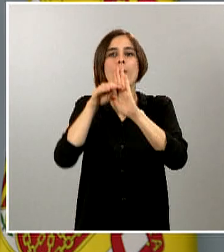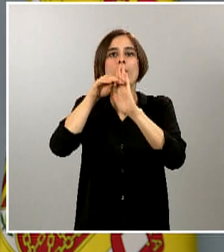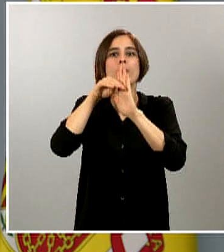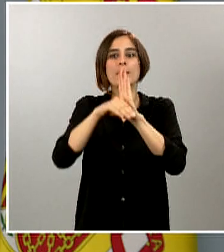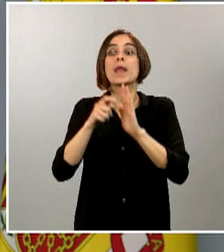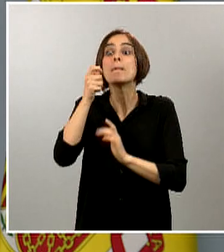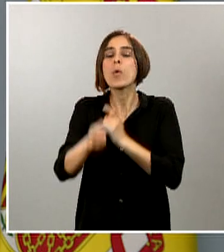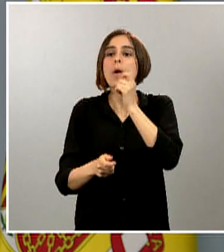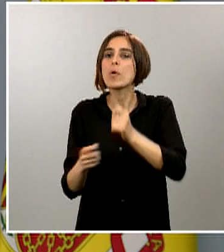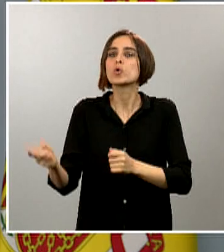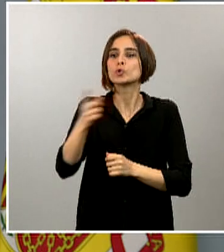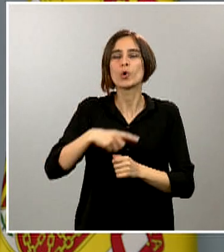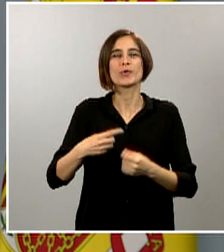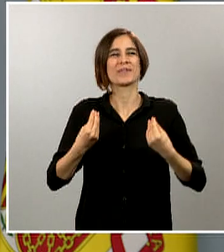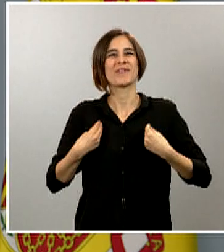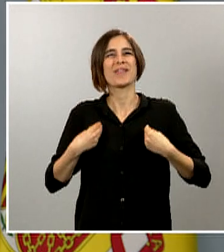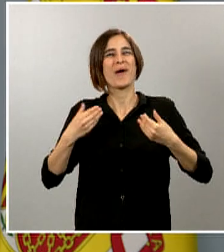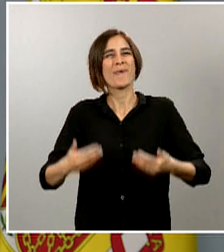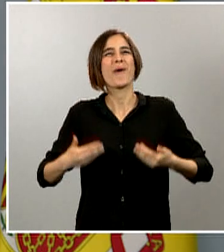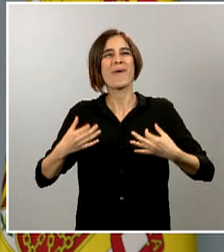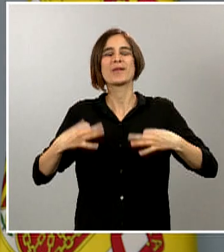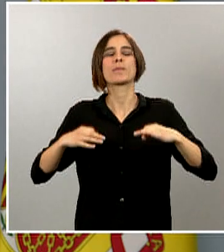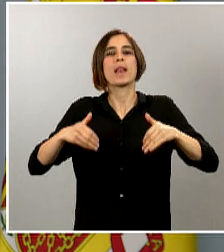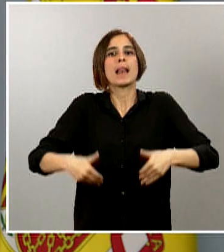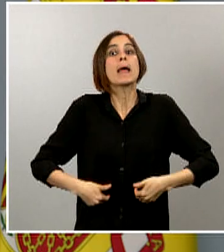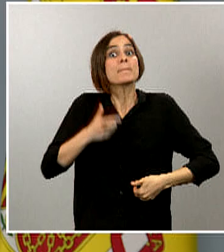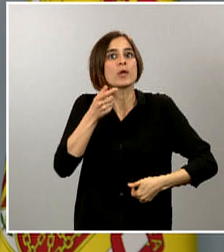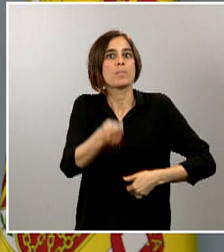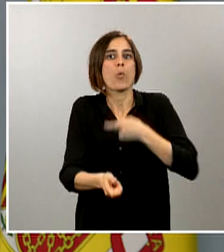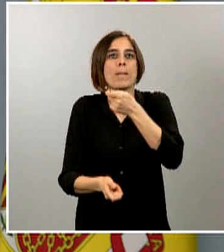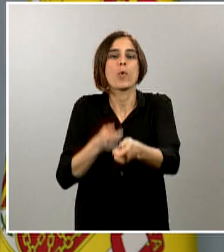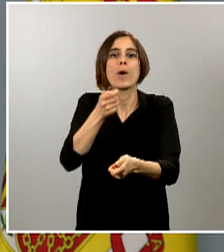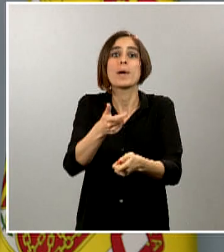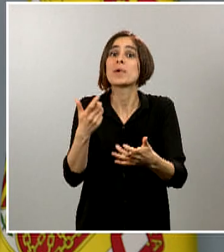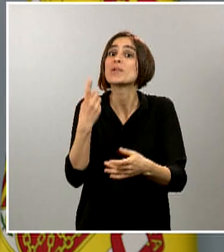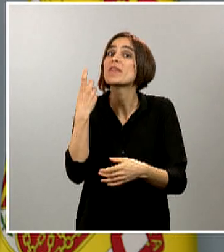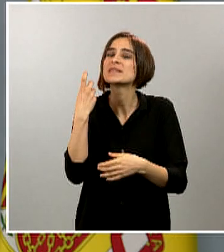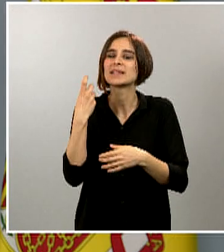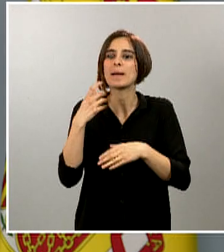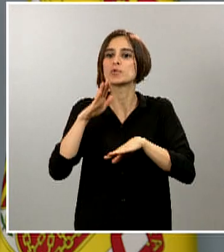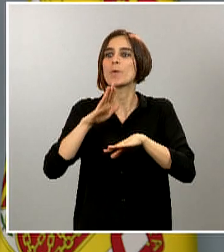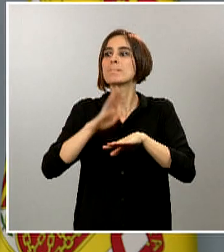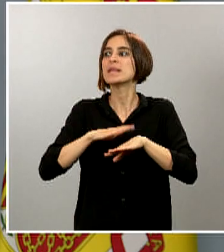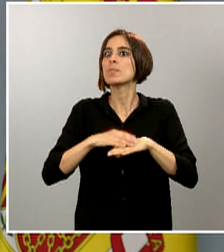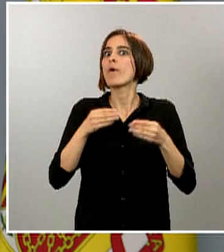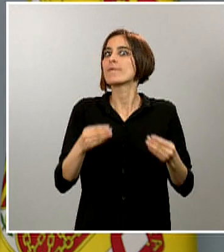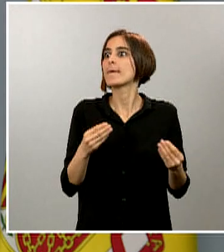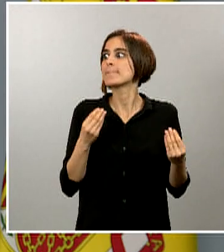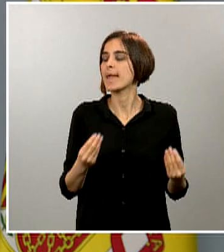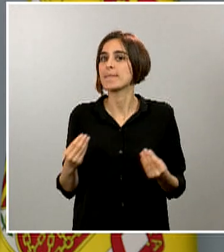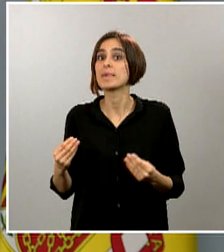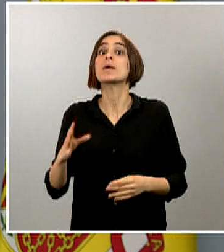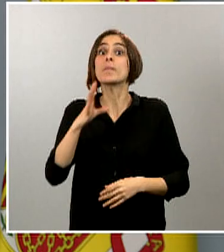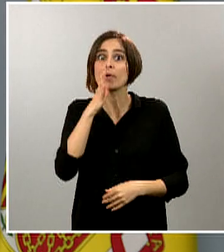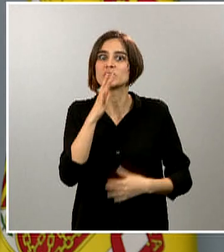progresiva, pero que necesita que partamos de unos mínimos. Y para esos mínimos necesitamos estos esfuerzos suplementarios, pero que vuelvo a